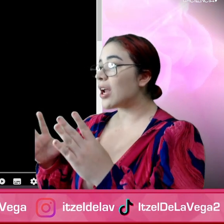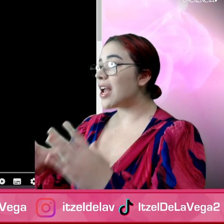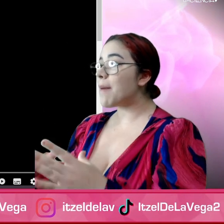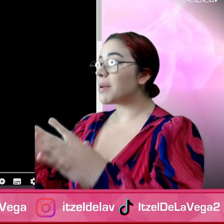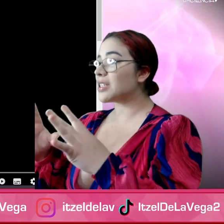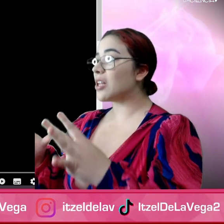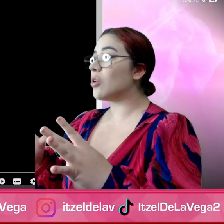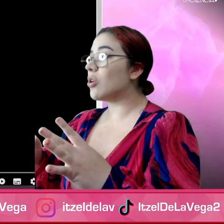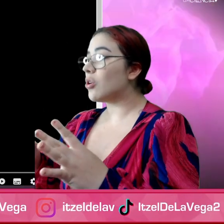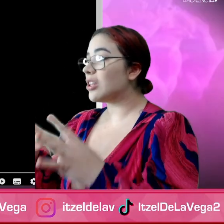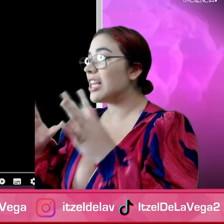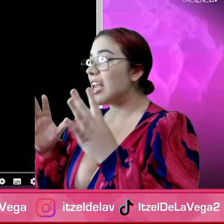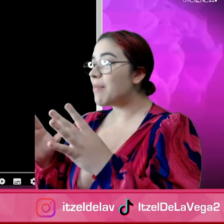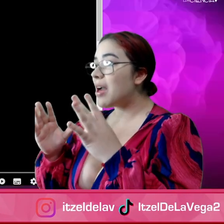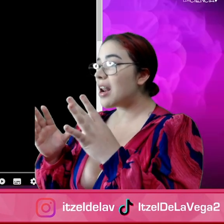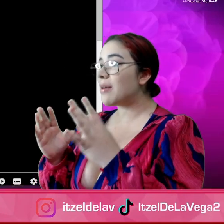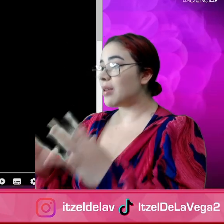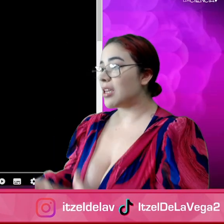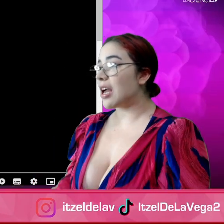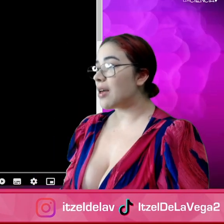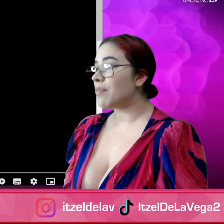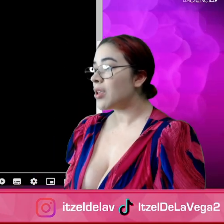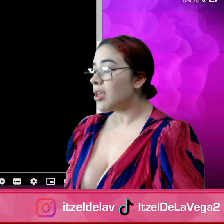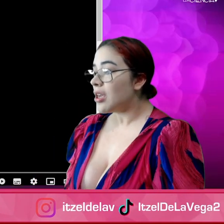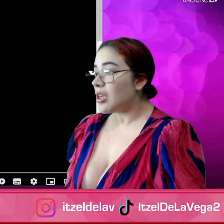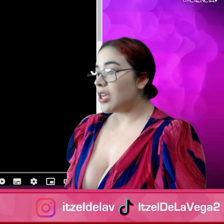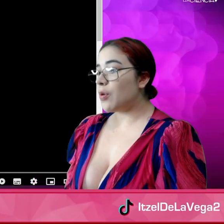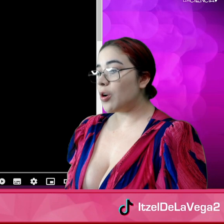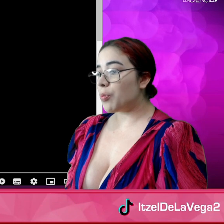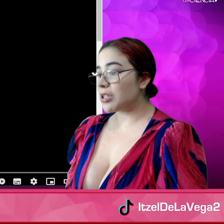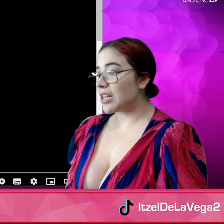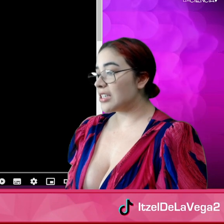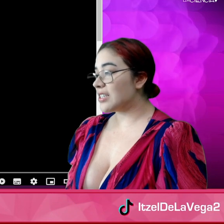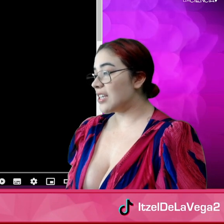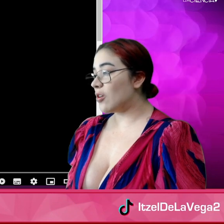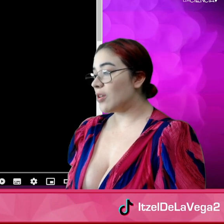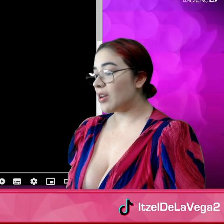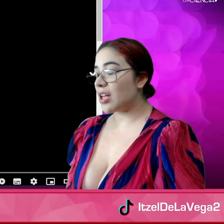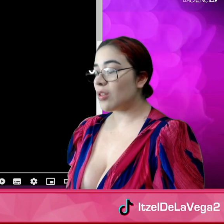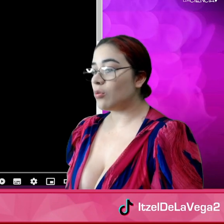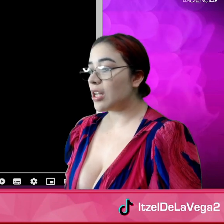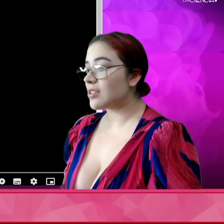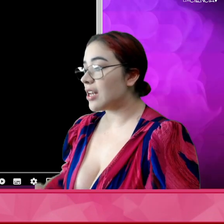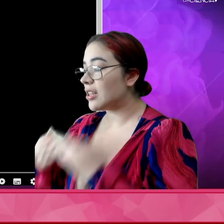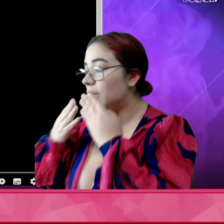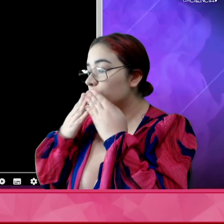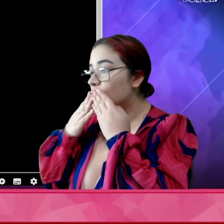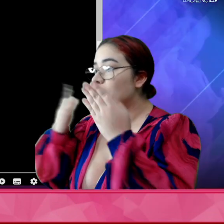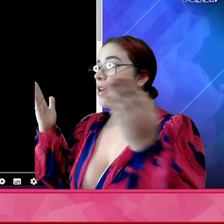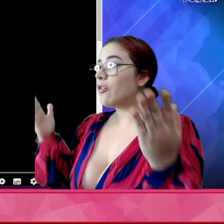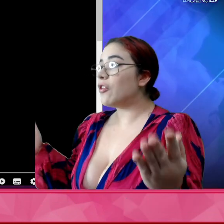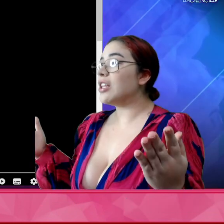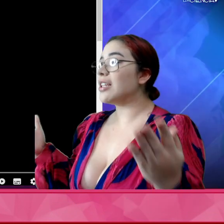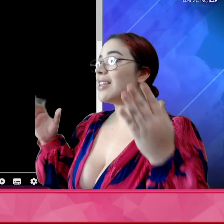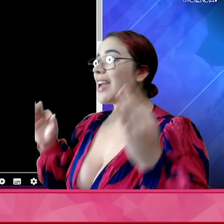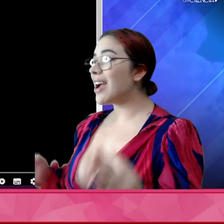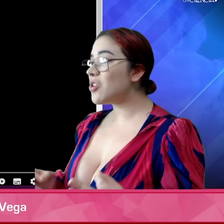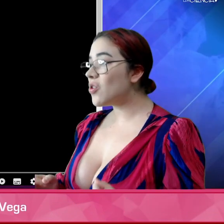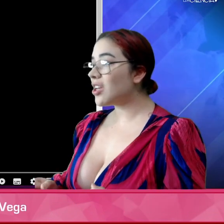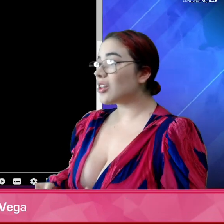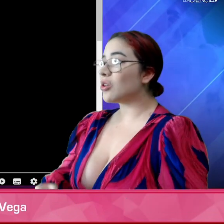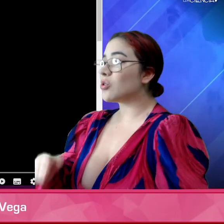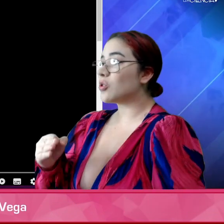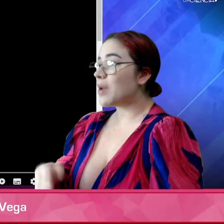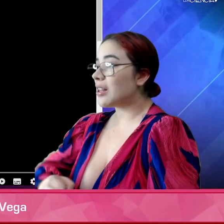Espero que la hayan pasando de maravilla. Y bueno, pues les deseo de verdad un excelente fin de